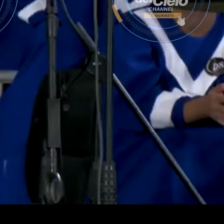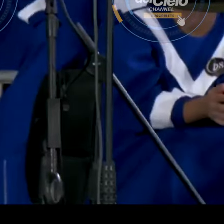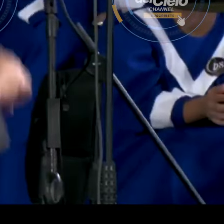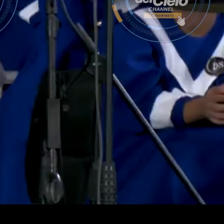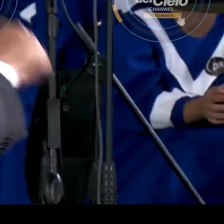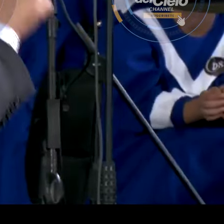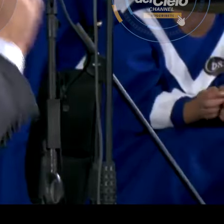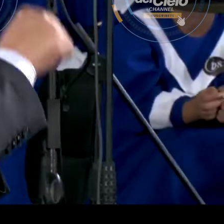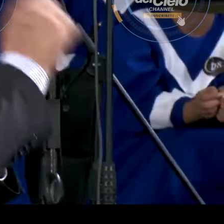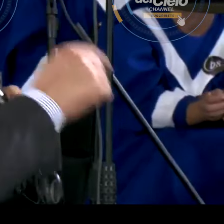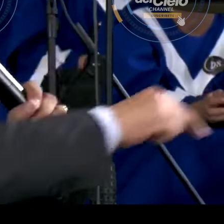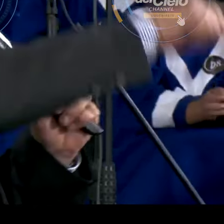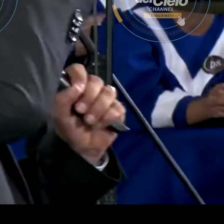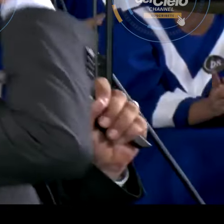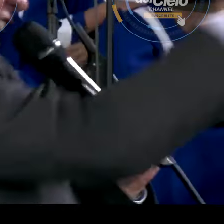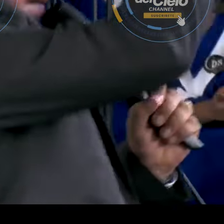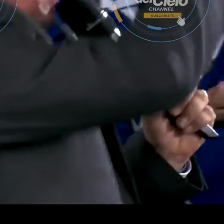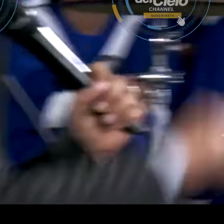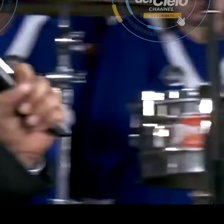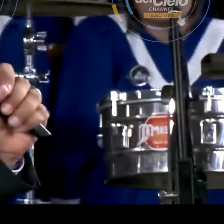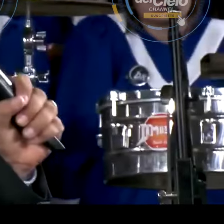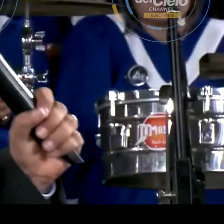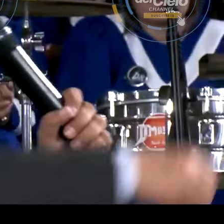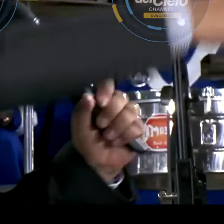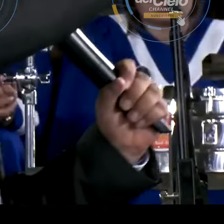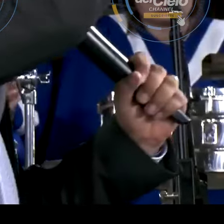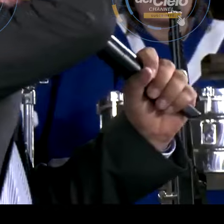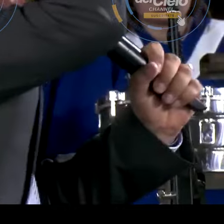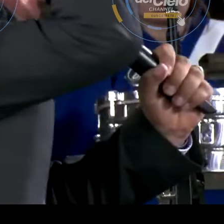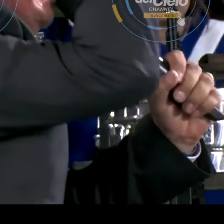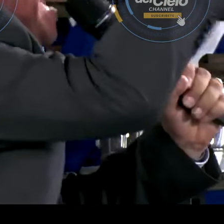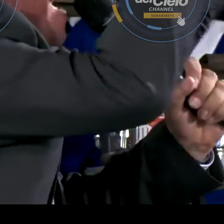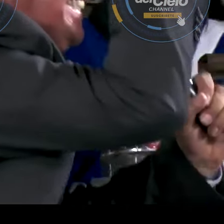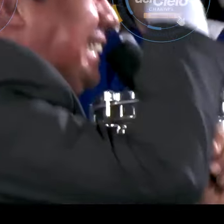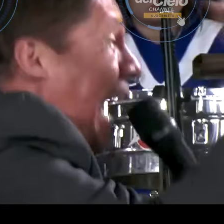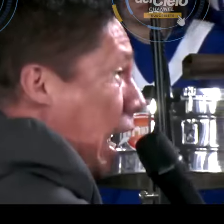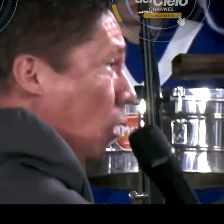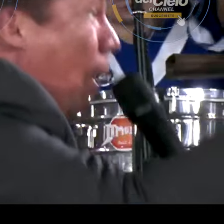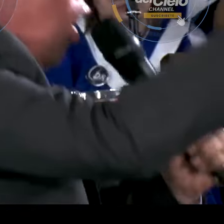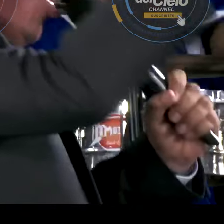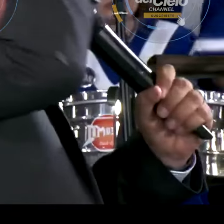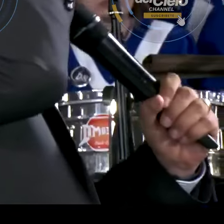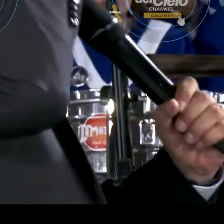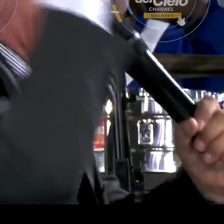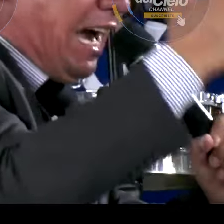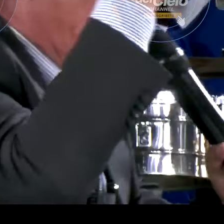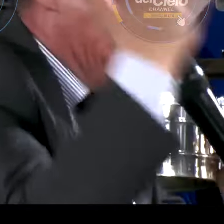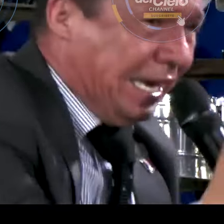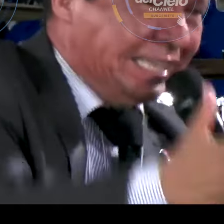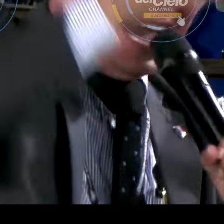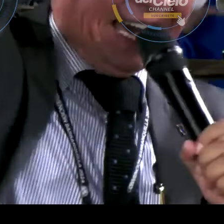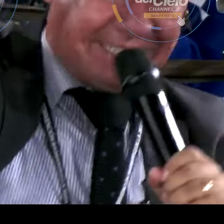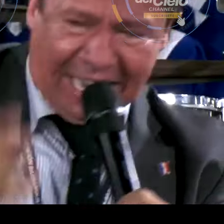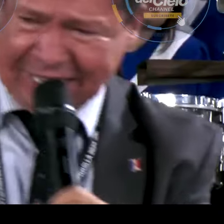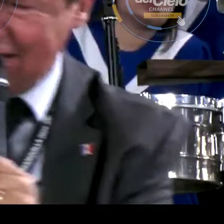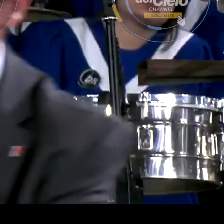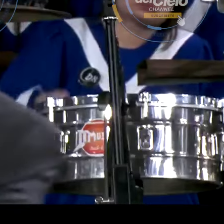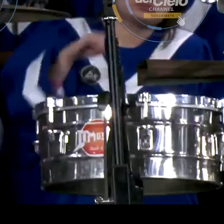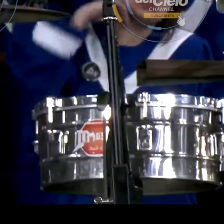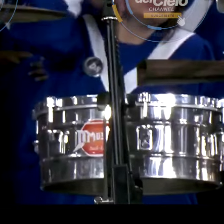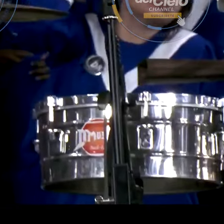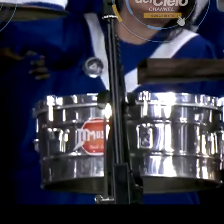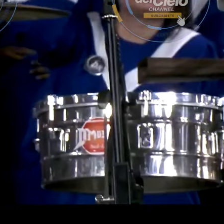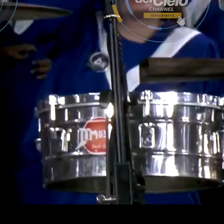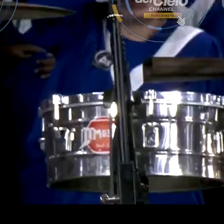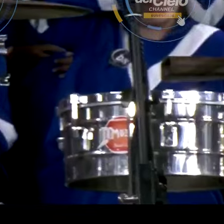La misión es que la persona entienda el evangelio para que sea salvo y tenga vida